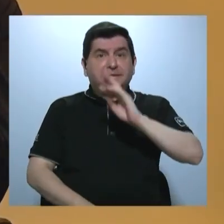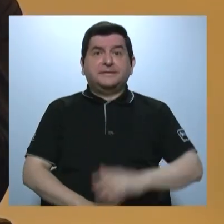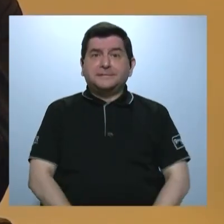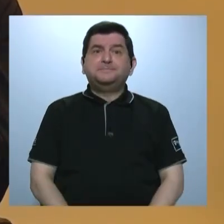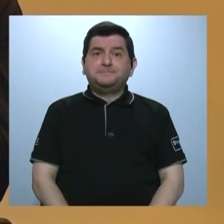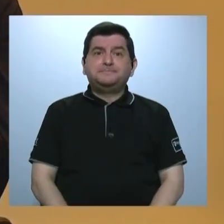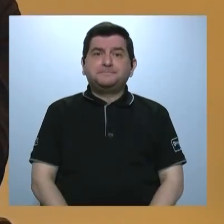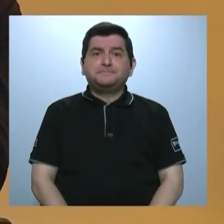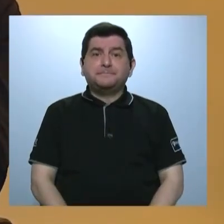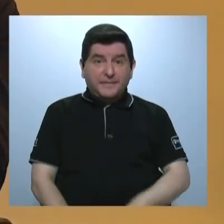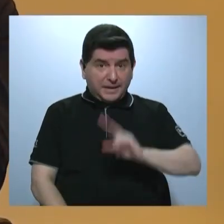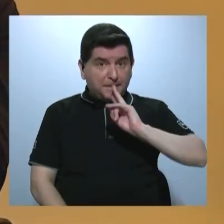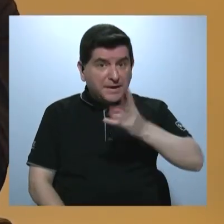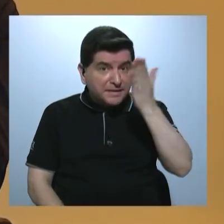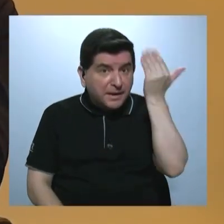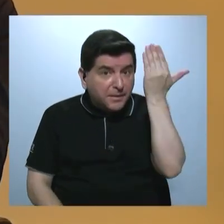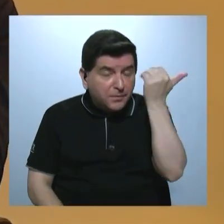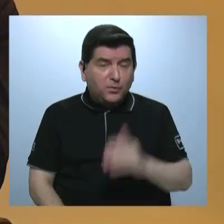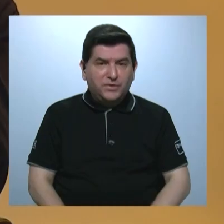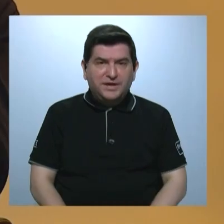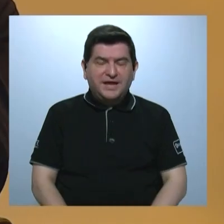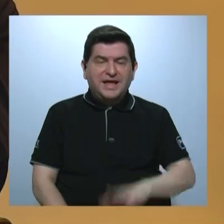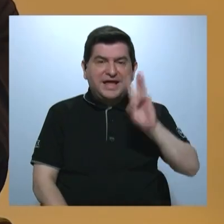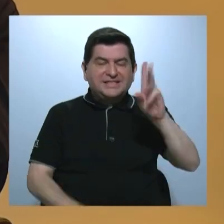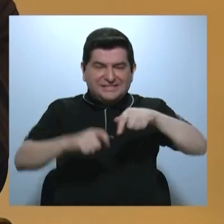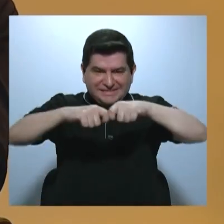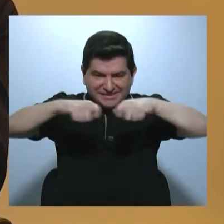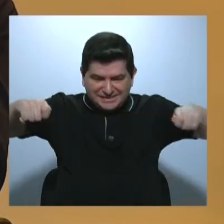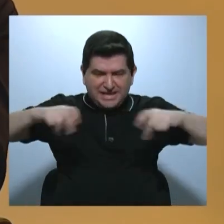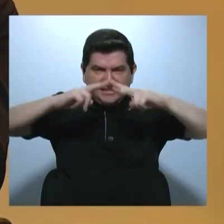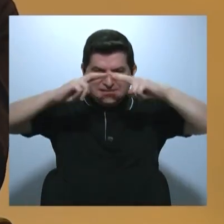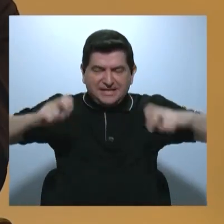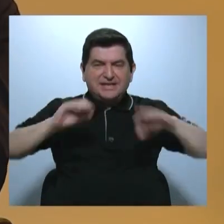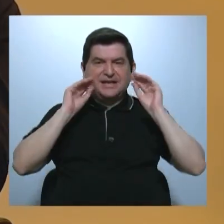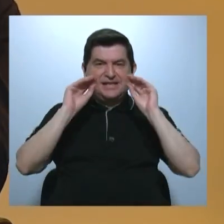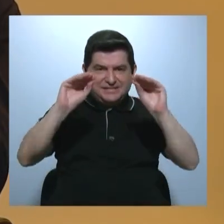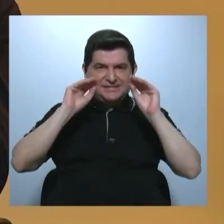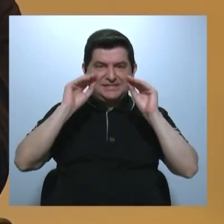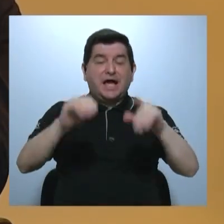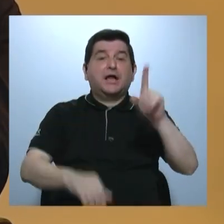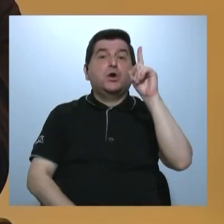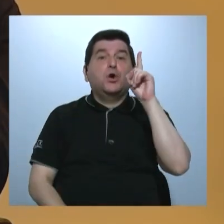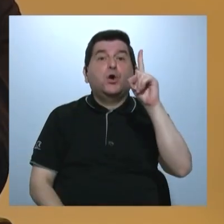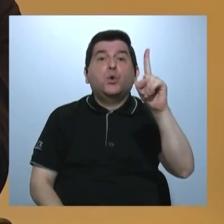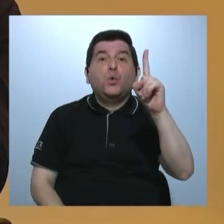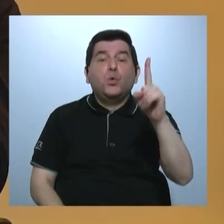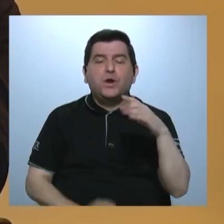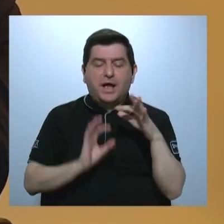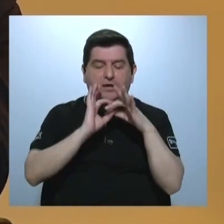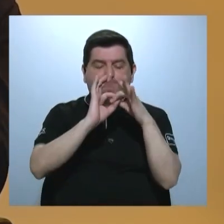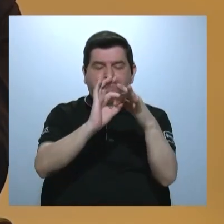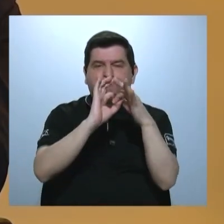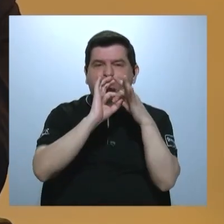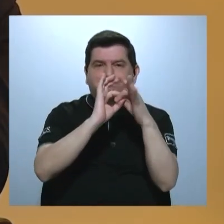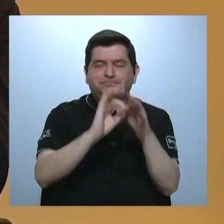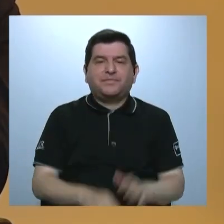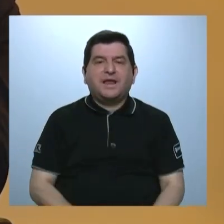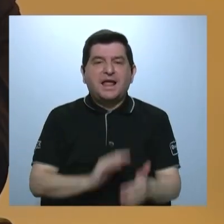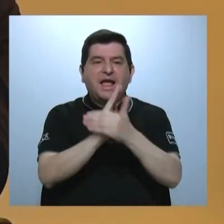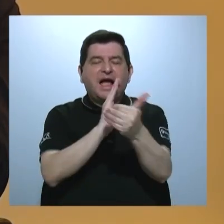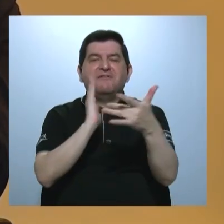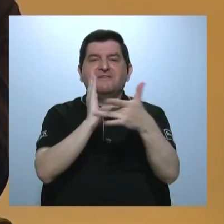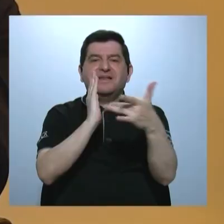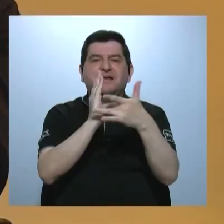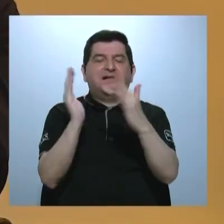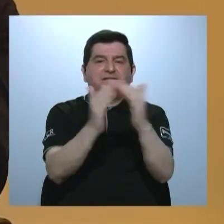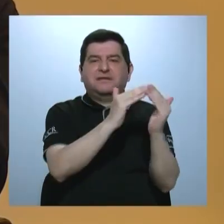para nosotros es tan cierto que dentro de las 6 dimensiones con las que analizamos la educación, una está exclusivamente referida a las capacidades técnicas